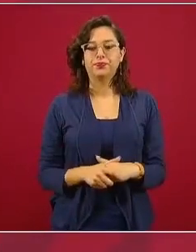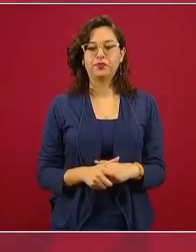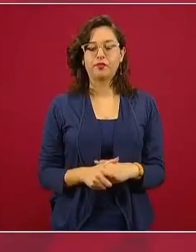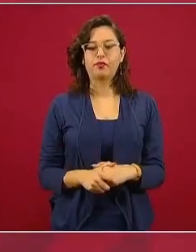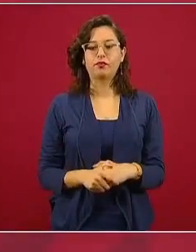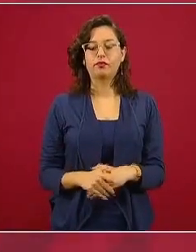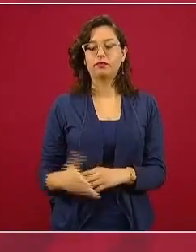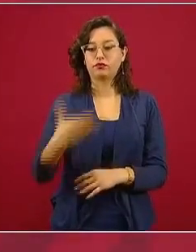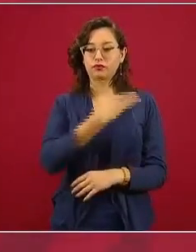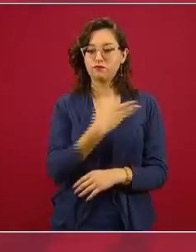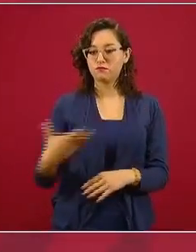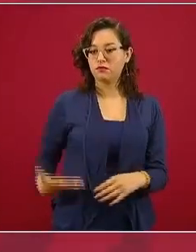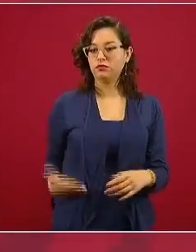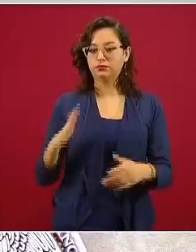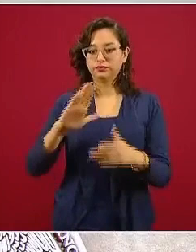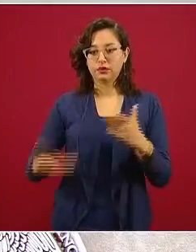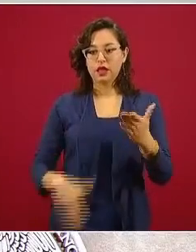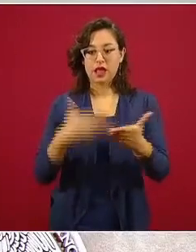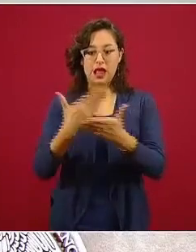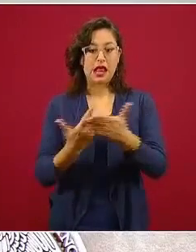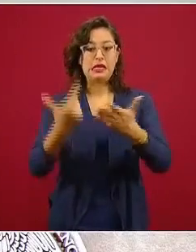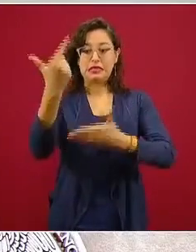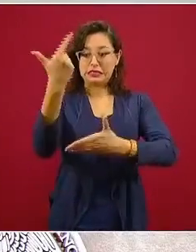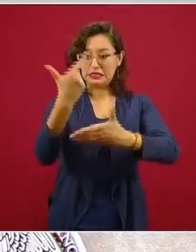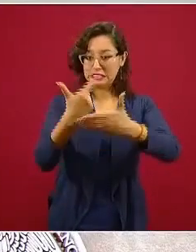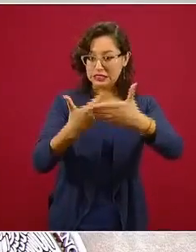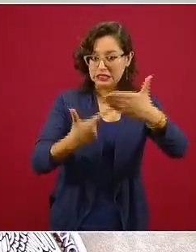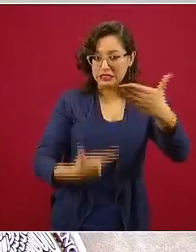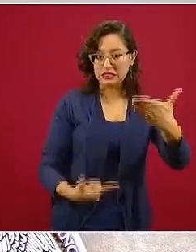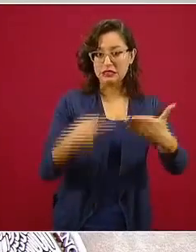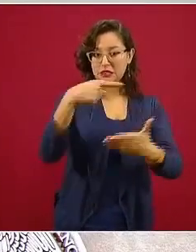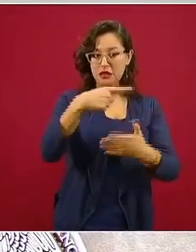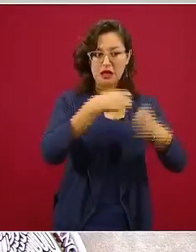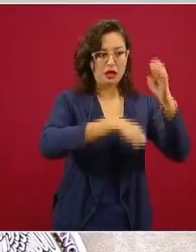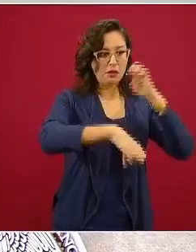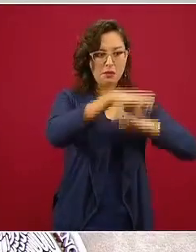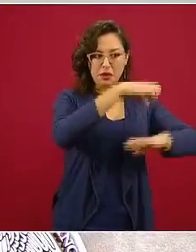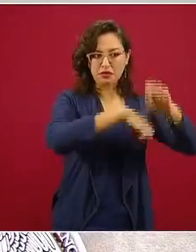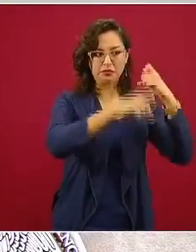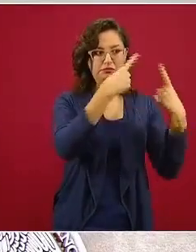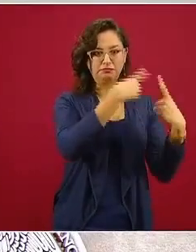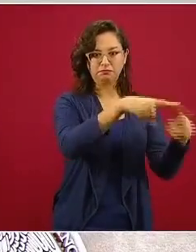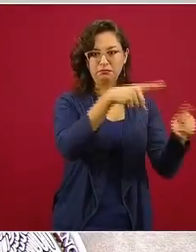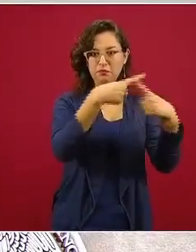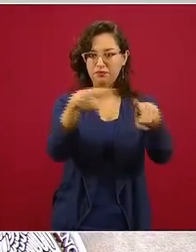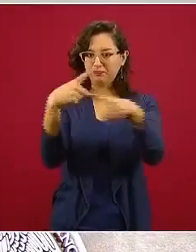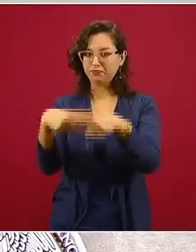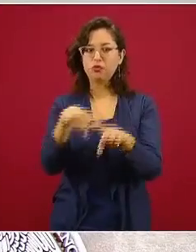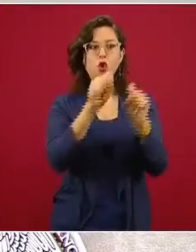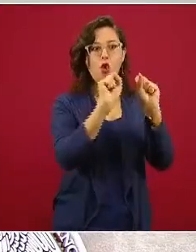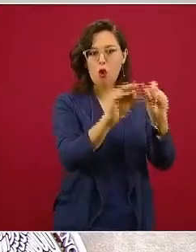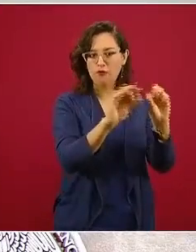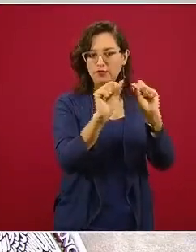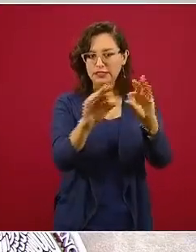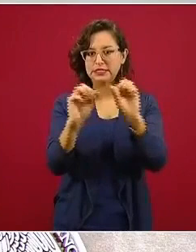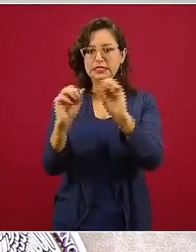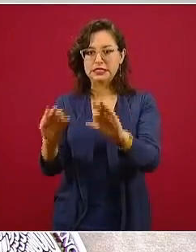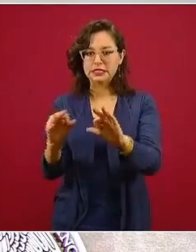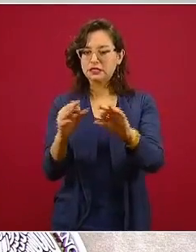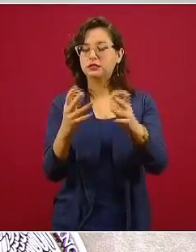presentó al presidente una lista de empresas que están perfectamente relacionadas, despachos que están